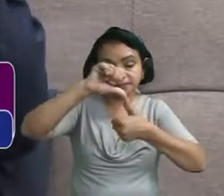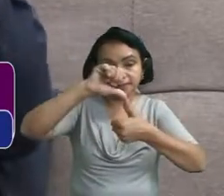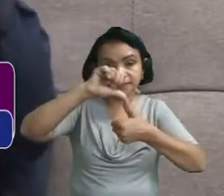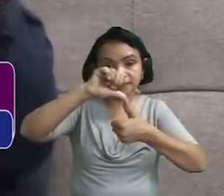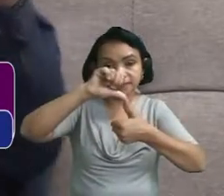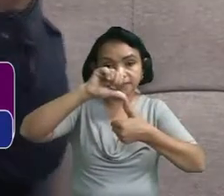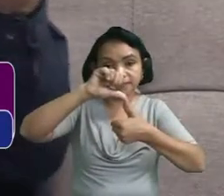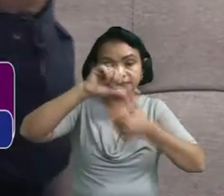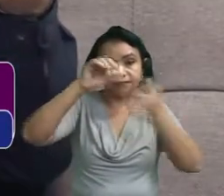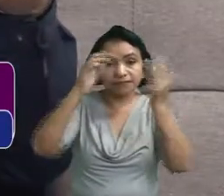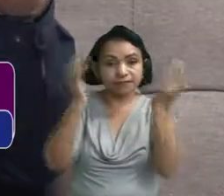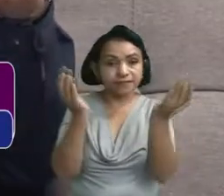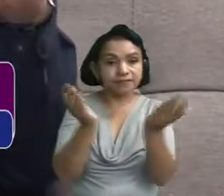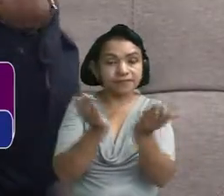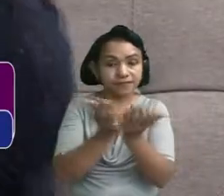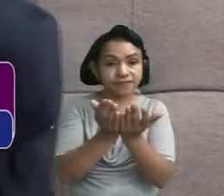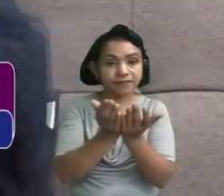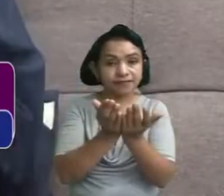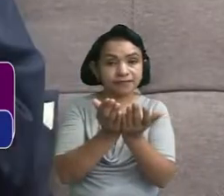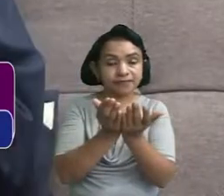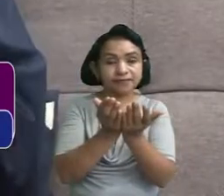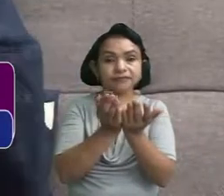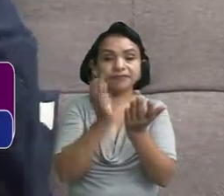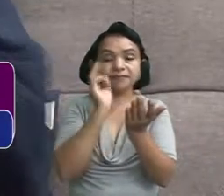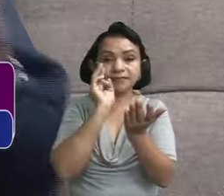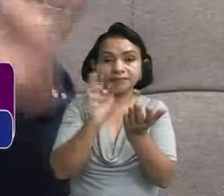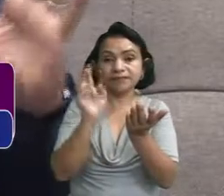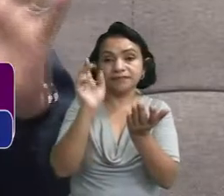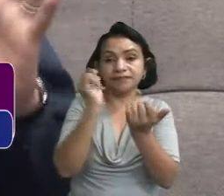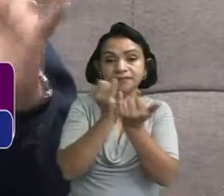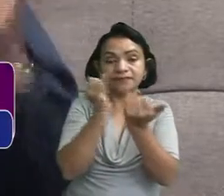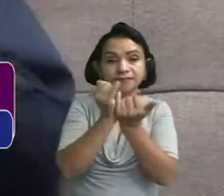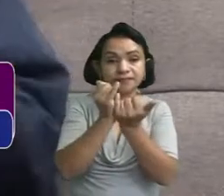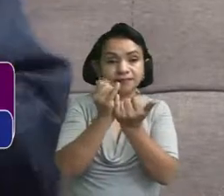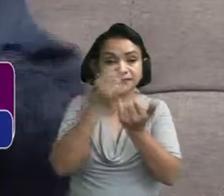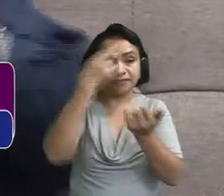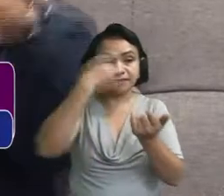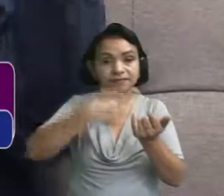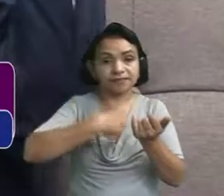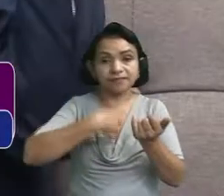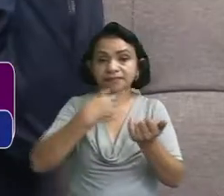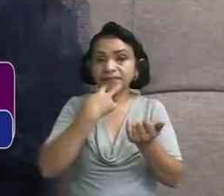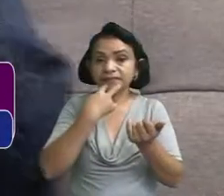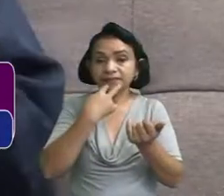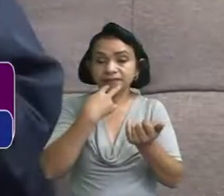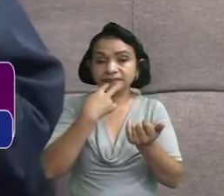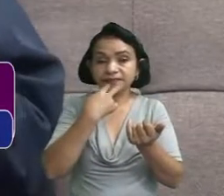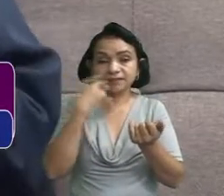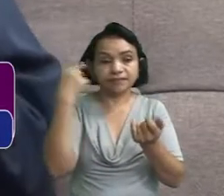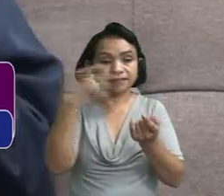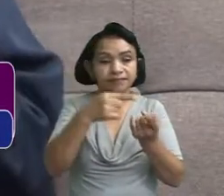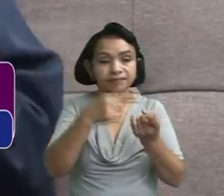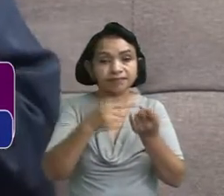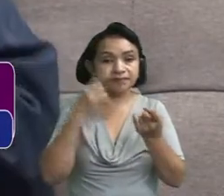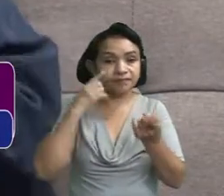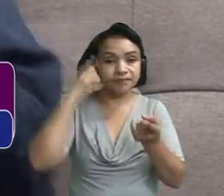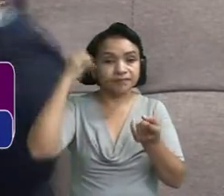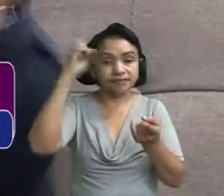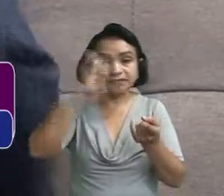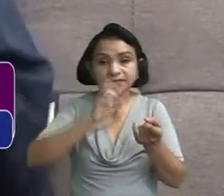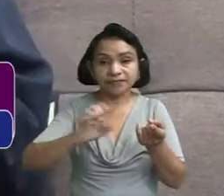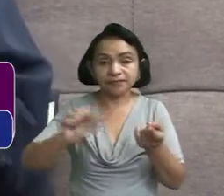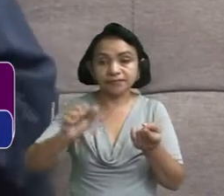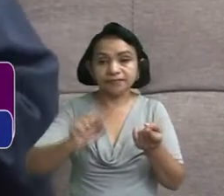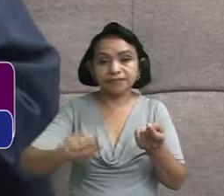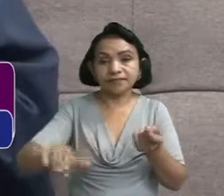mundo, el neoliberalismo. O sea, la concepción neoliberal, que el Estado no tiene ninguna responsabilidad, que no tenemos ninguna responsabilidad en el desarrollo social, y